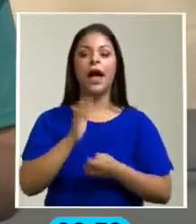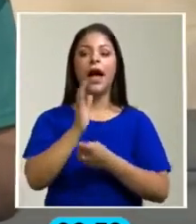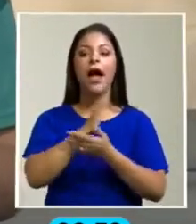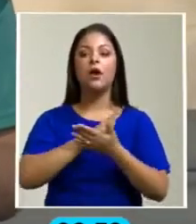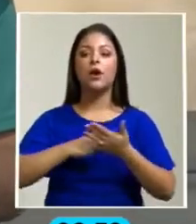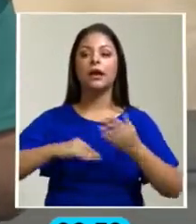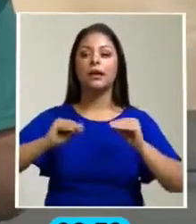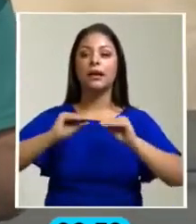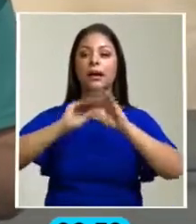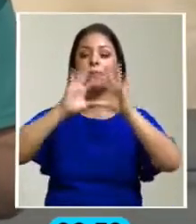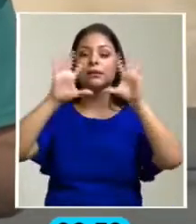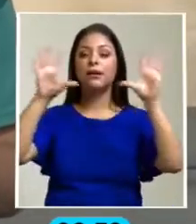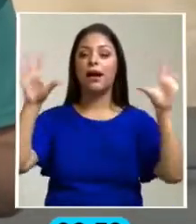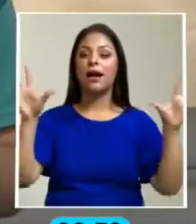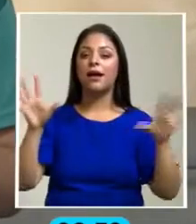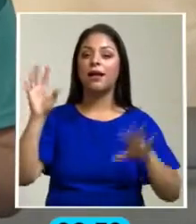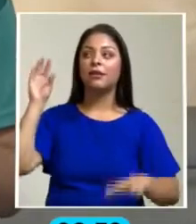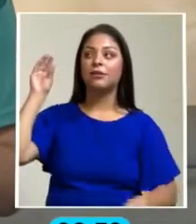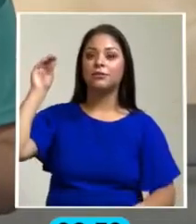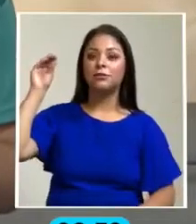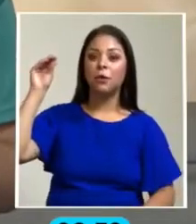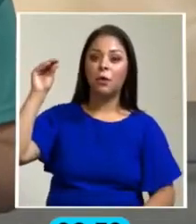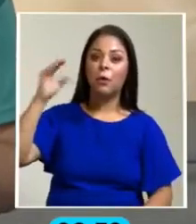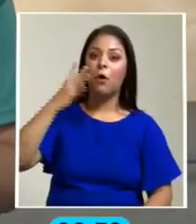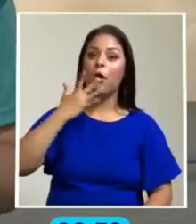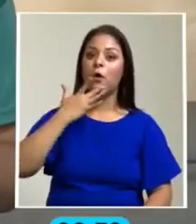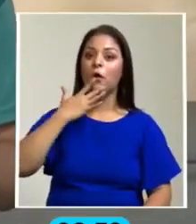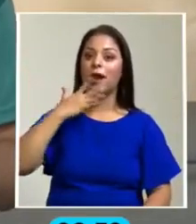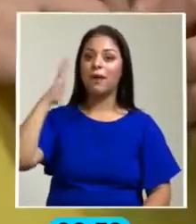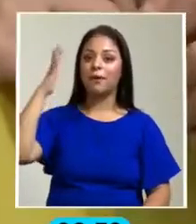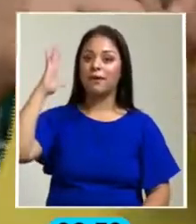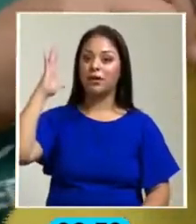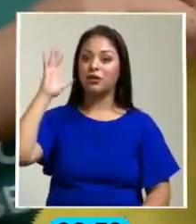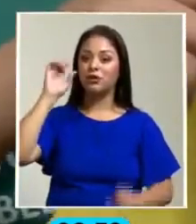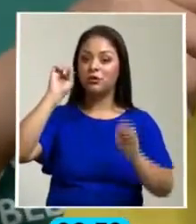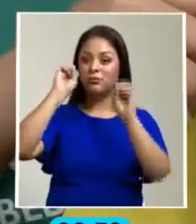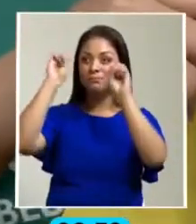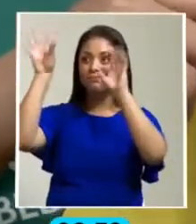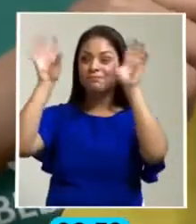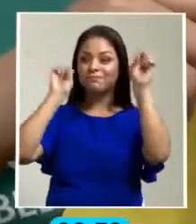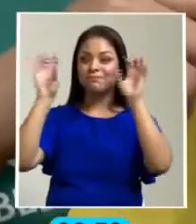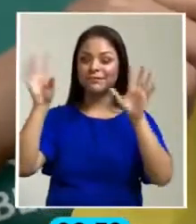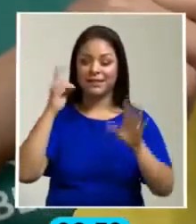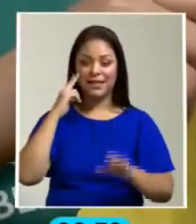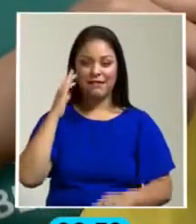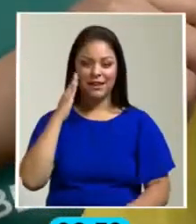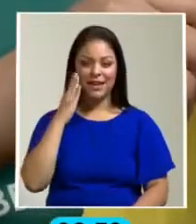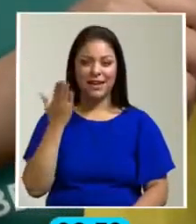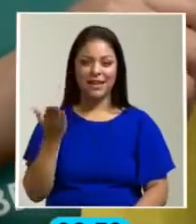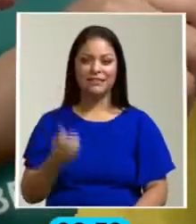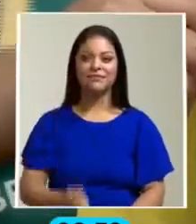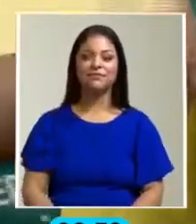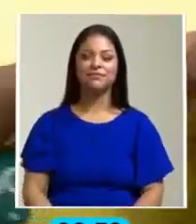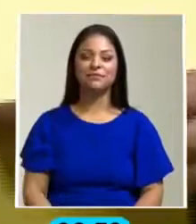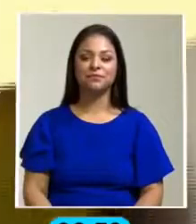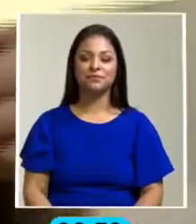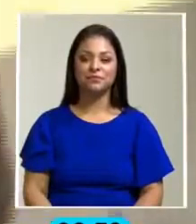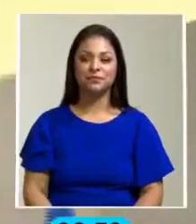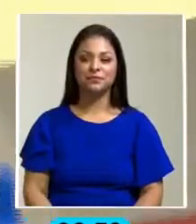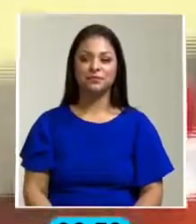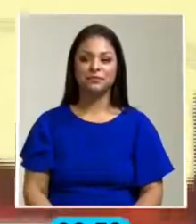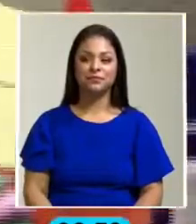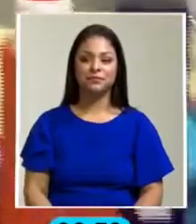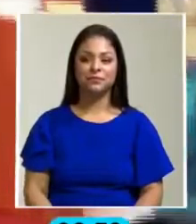es color amarillo, que tiene muchos rayos. ¿Qué será? Ay, ya ¿qué se lo imaginan? Será. Ya saben, ajá, niños y niñas.